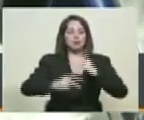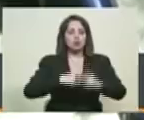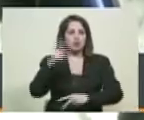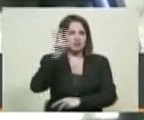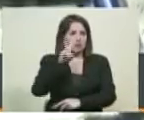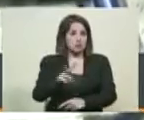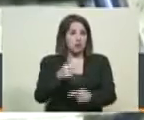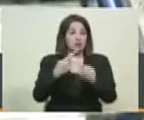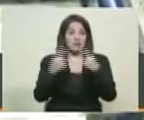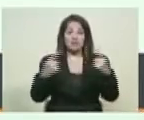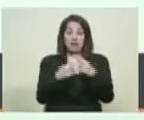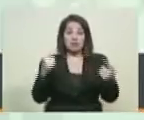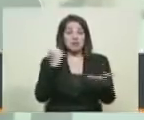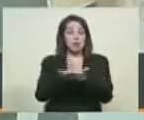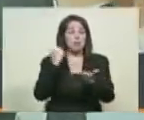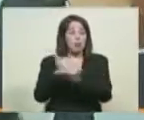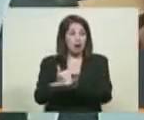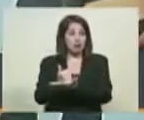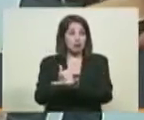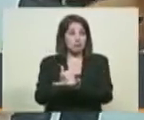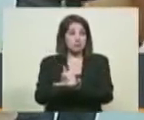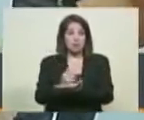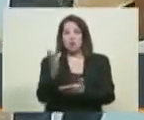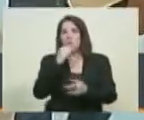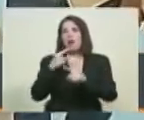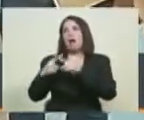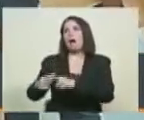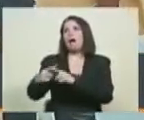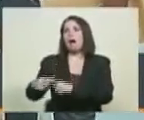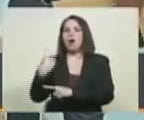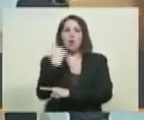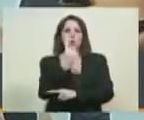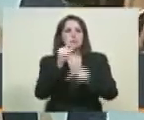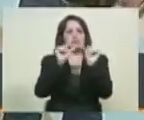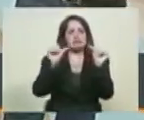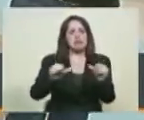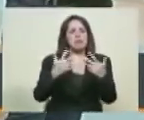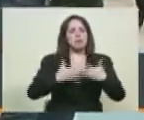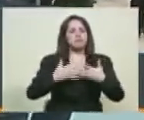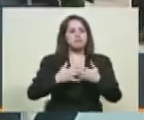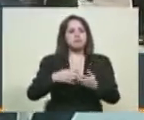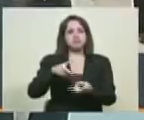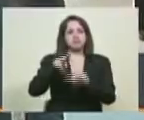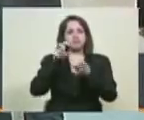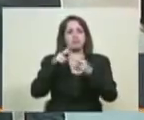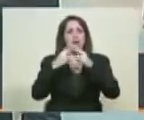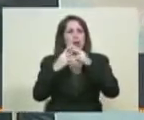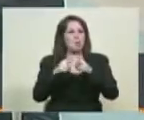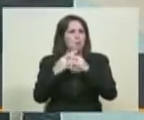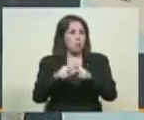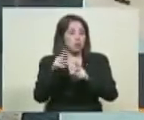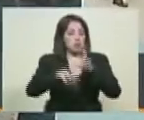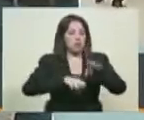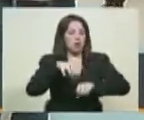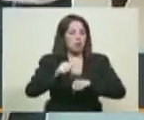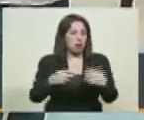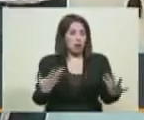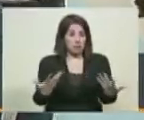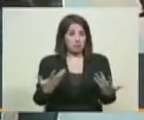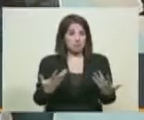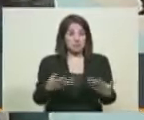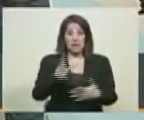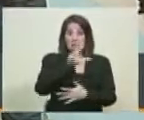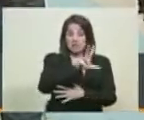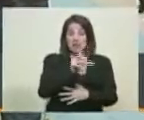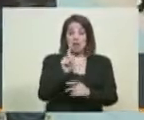las marcas para poder no tener dependencia de un solo sistema de repuestos. Quiero informarle correcto también que van a trabajar hacia tres ejes,